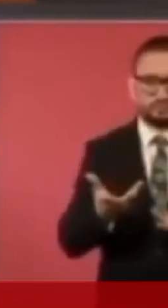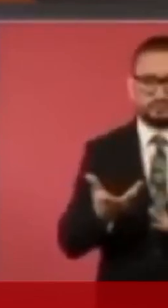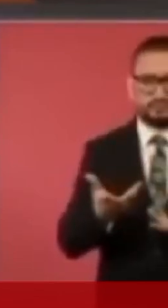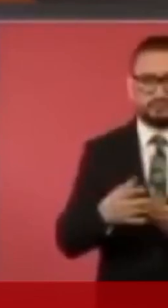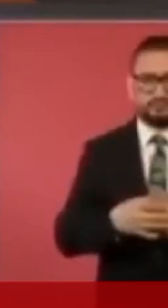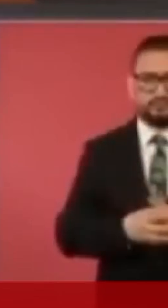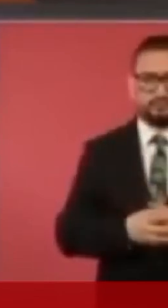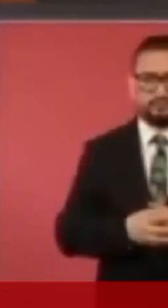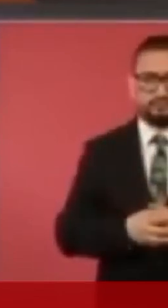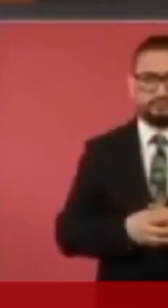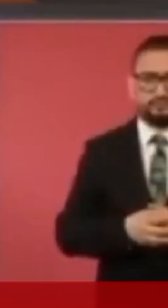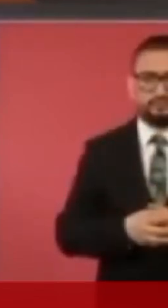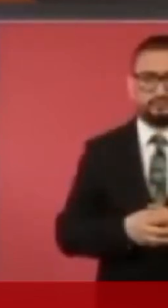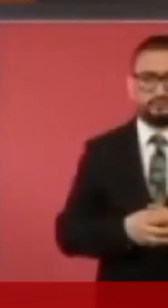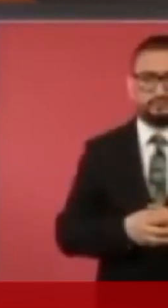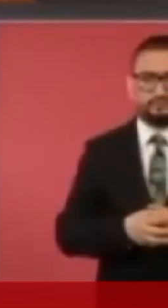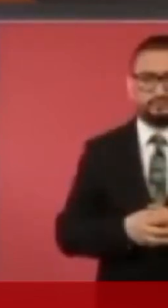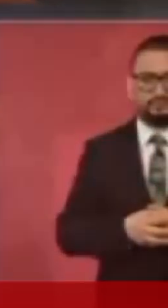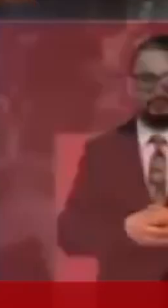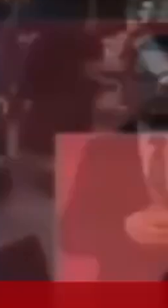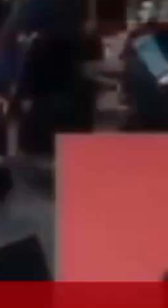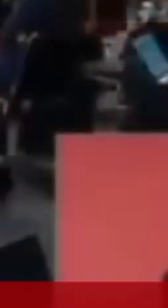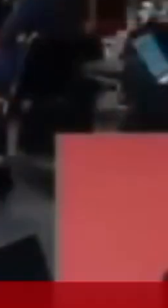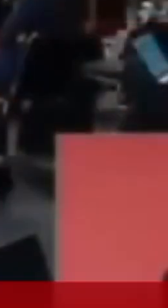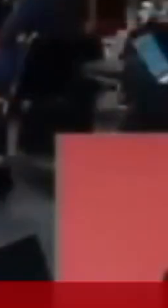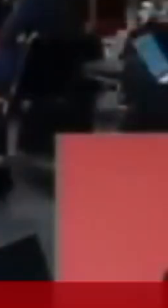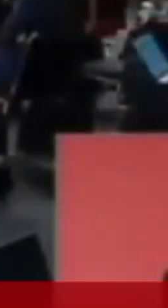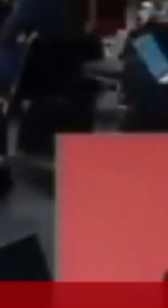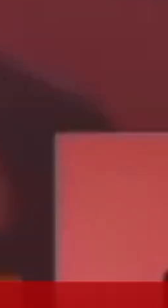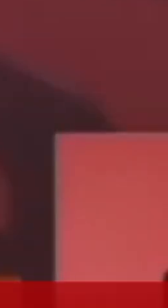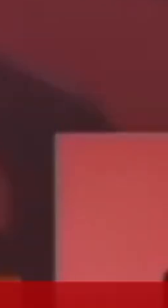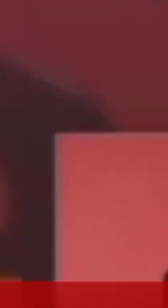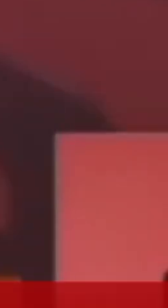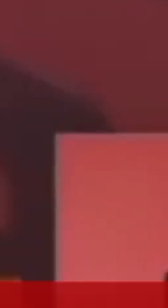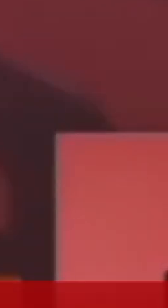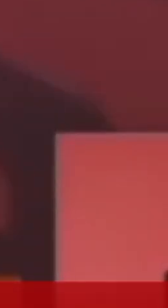¿Sí? Porque ¿a quién se los entregó?